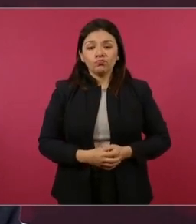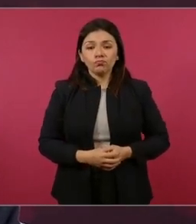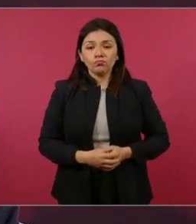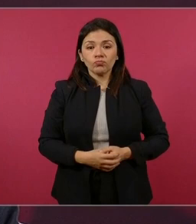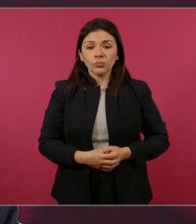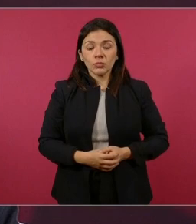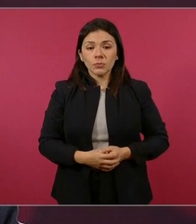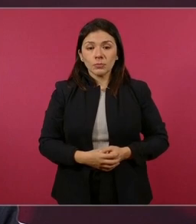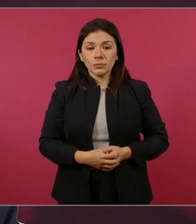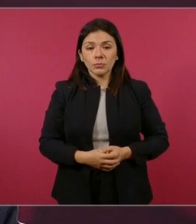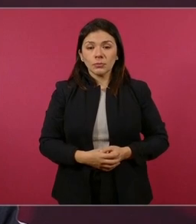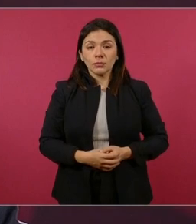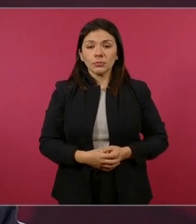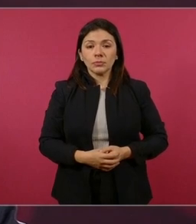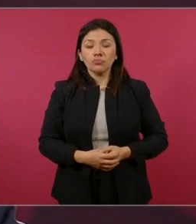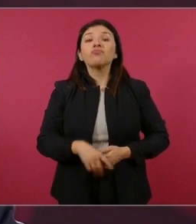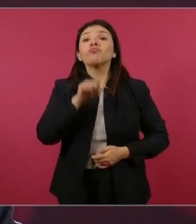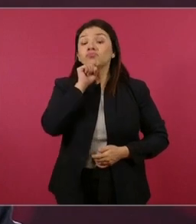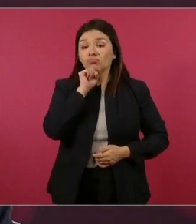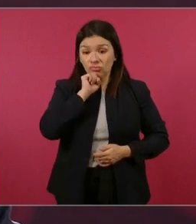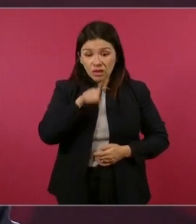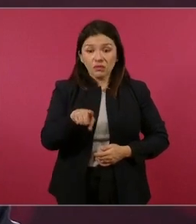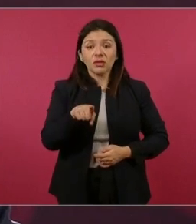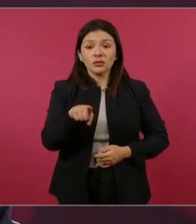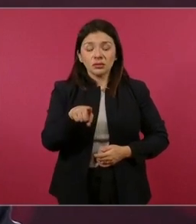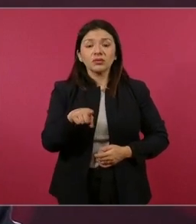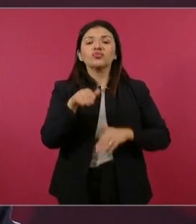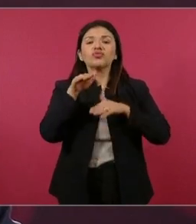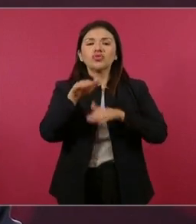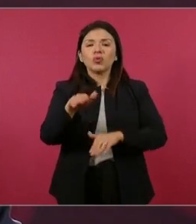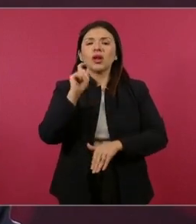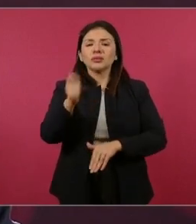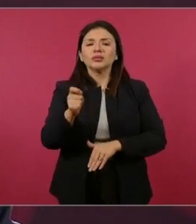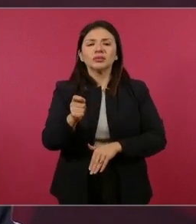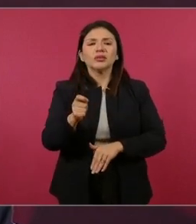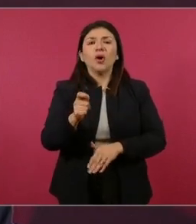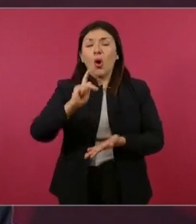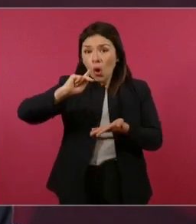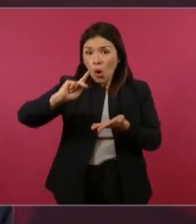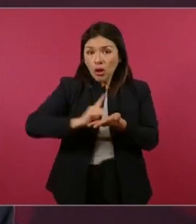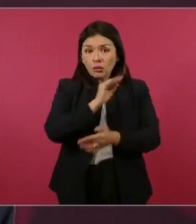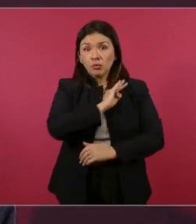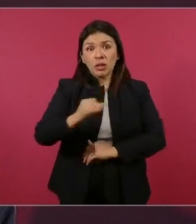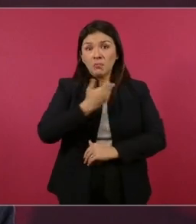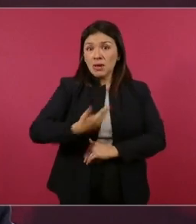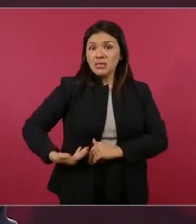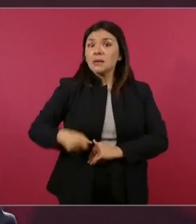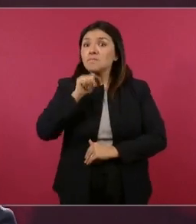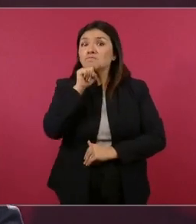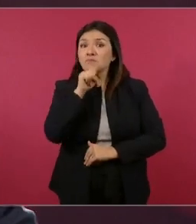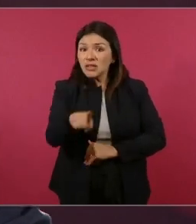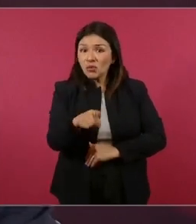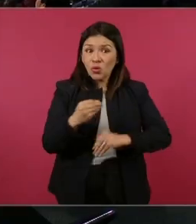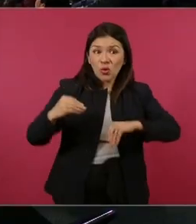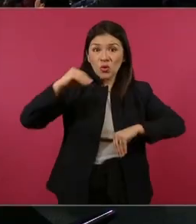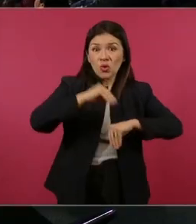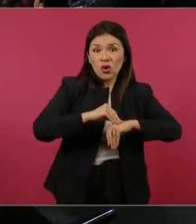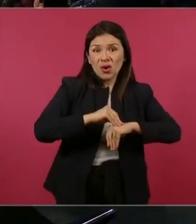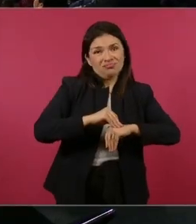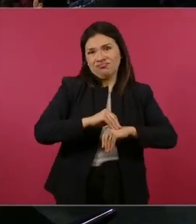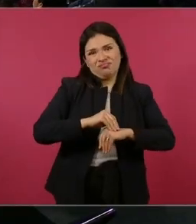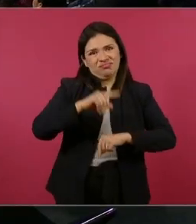También lo que tiene que ver con la no reelección que propuso